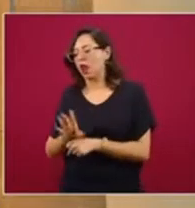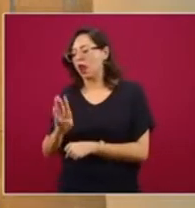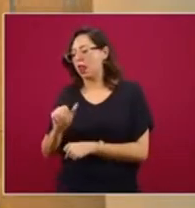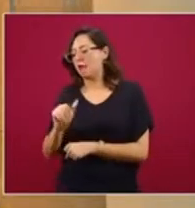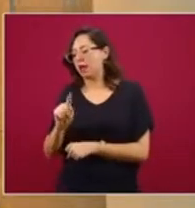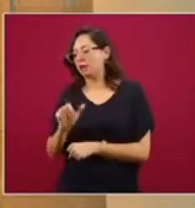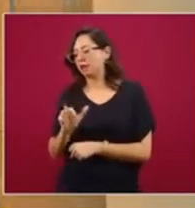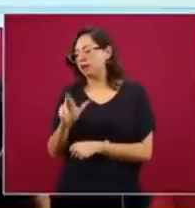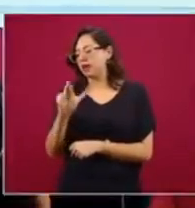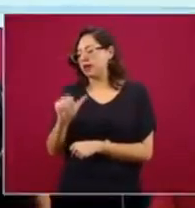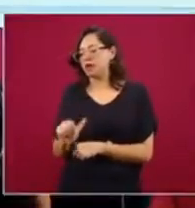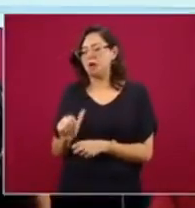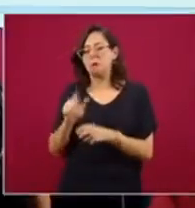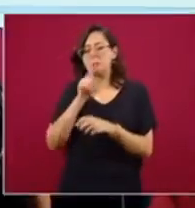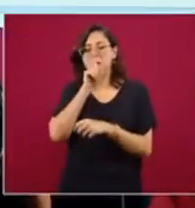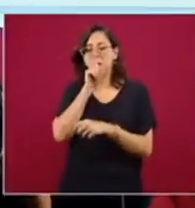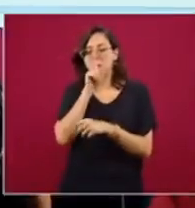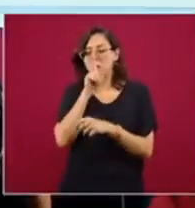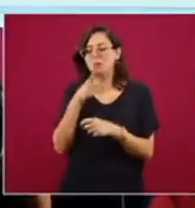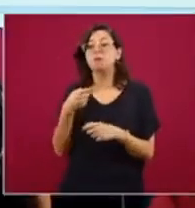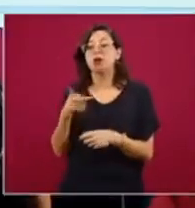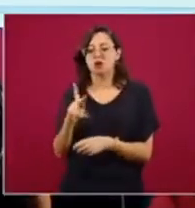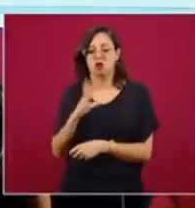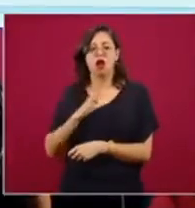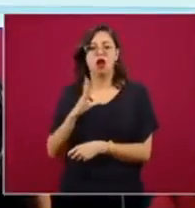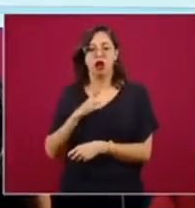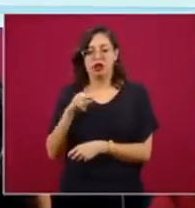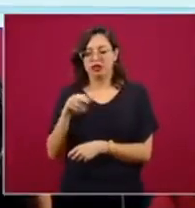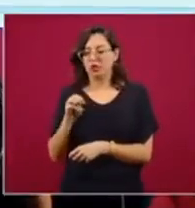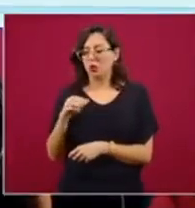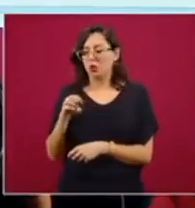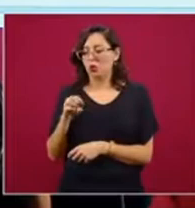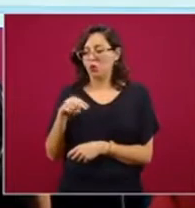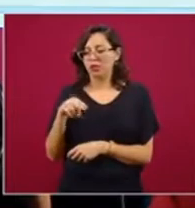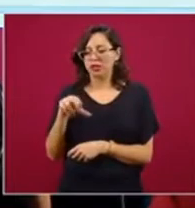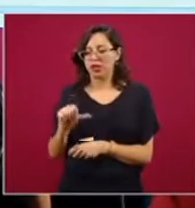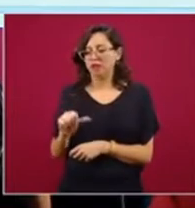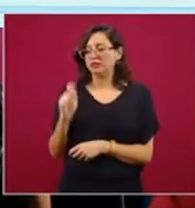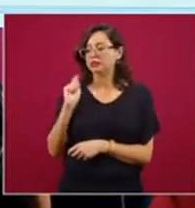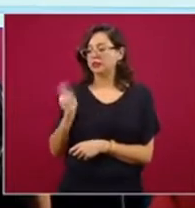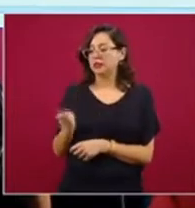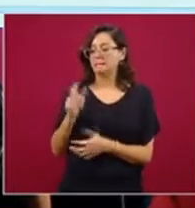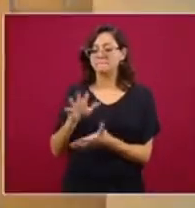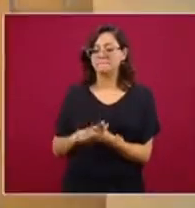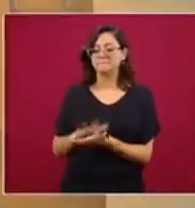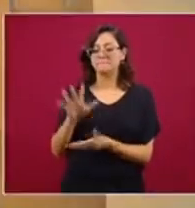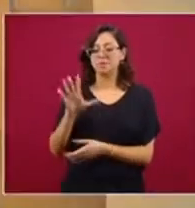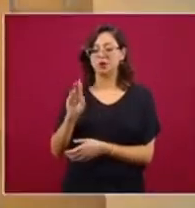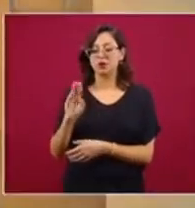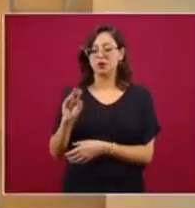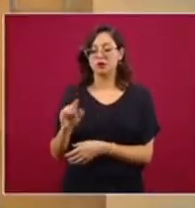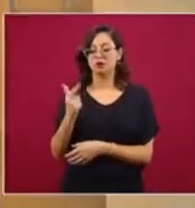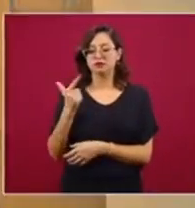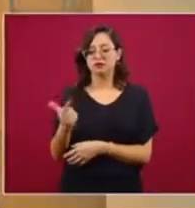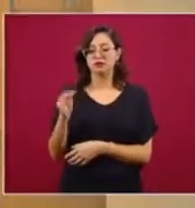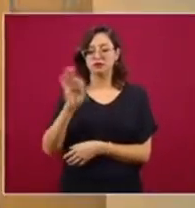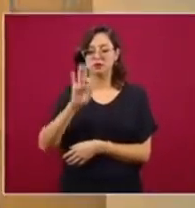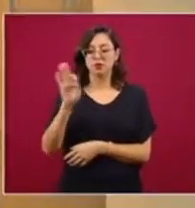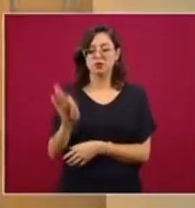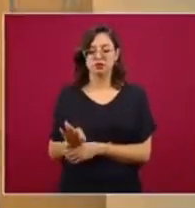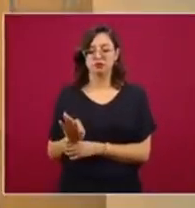causó la neumonía y por consiguiente la muerte. En la enorme mayoría, quiere decir más del